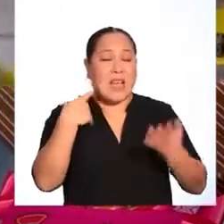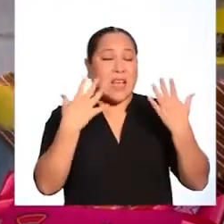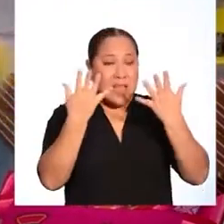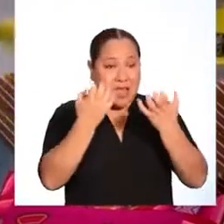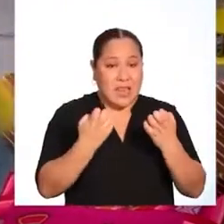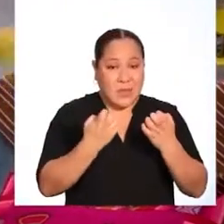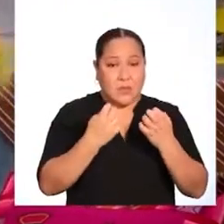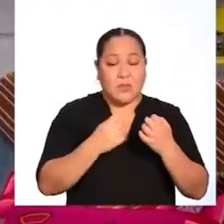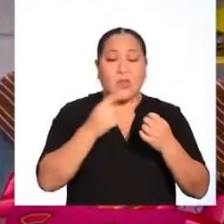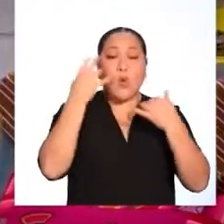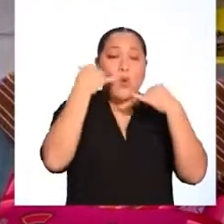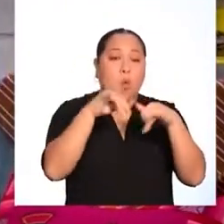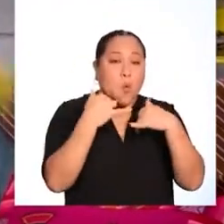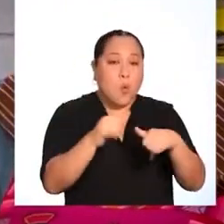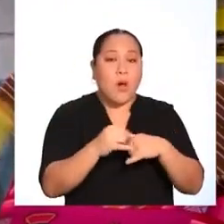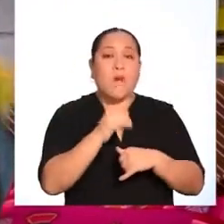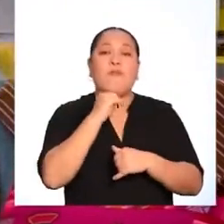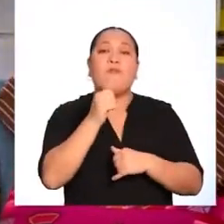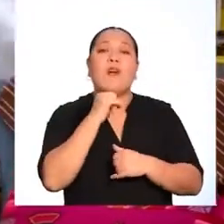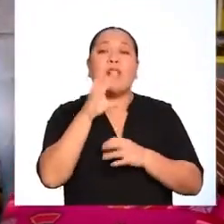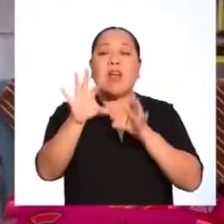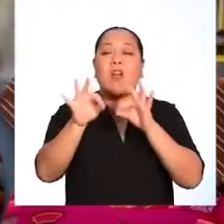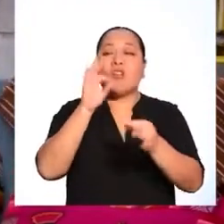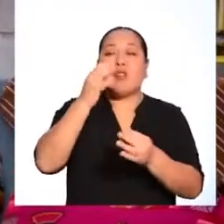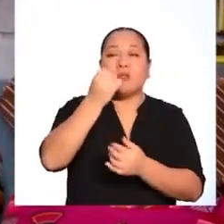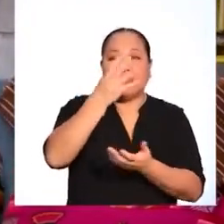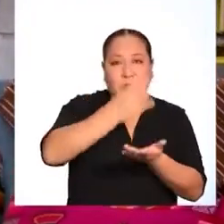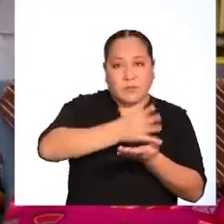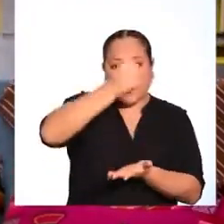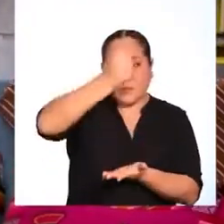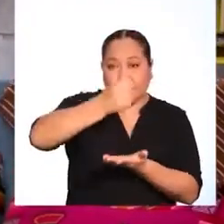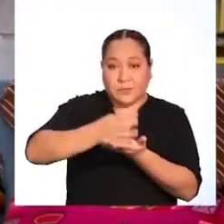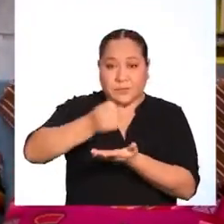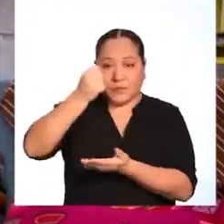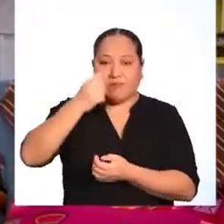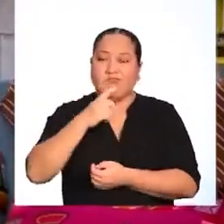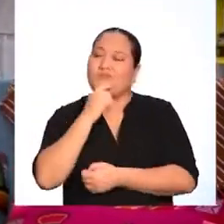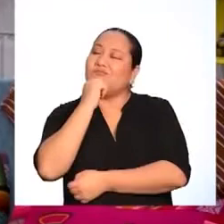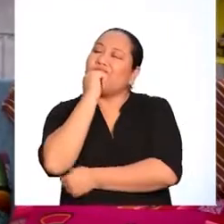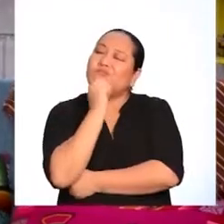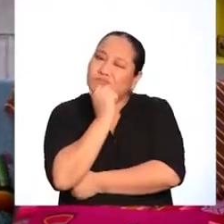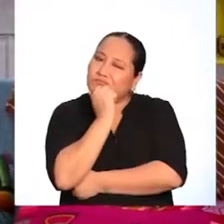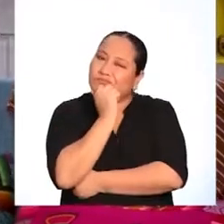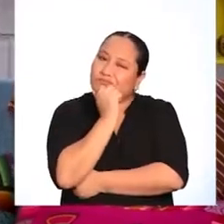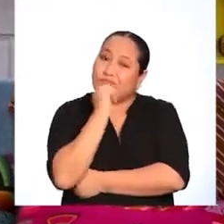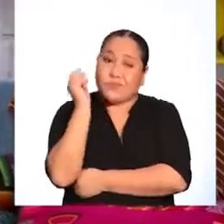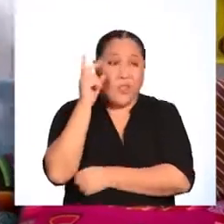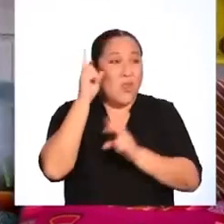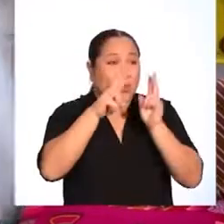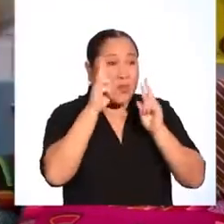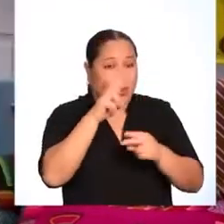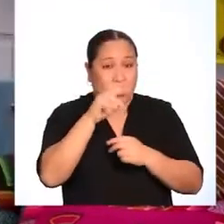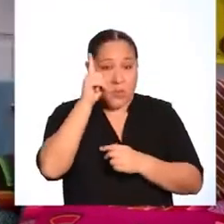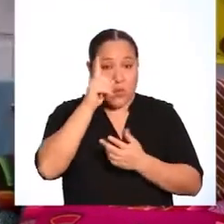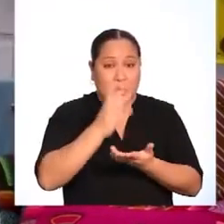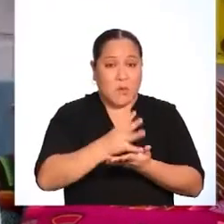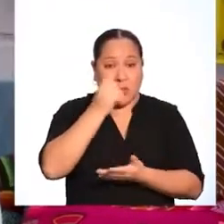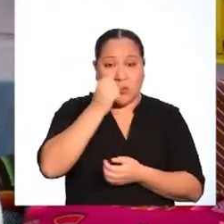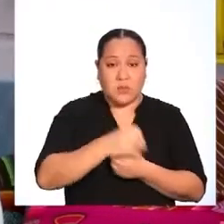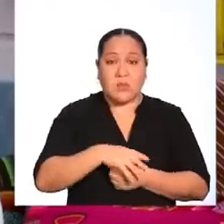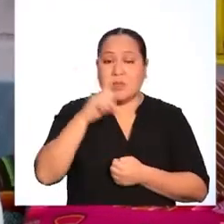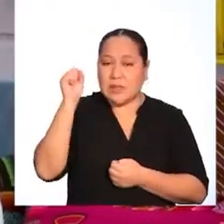es que queremos decir un juego y nos falta encontrar algunas botellas has visto alguna por